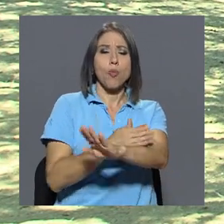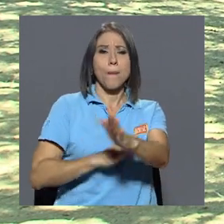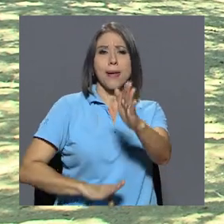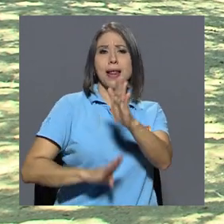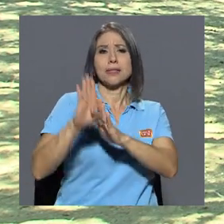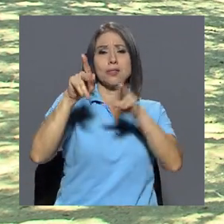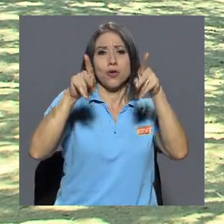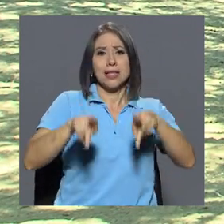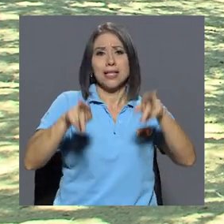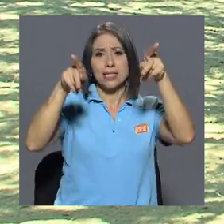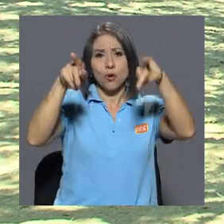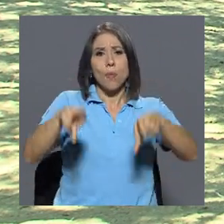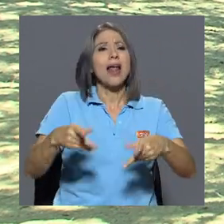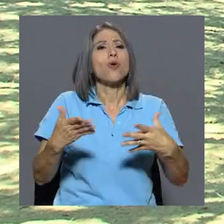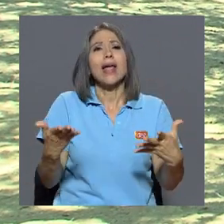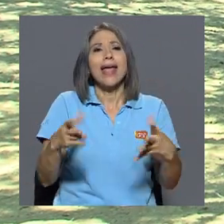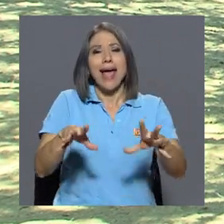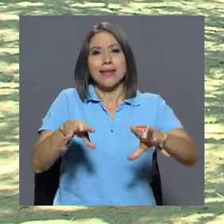es aceptar.